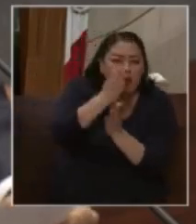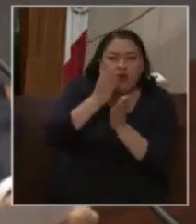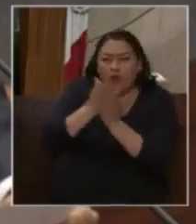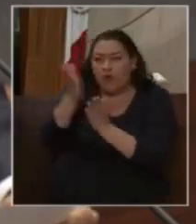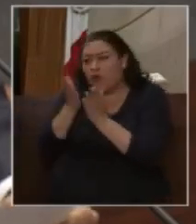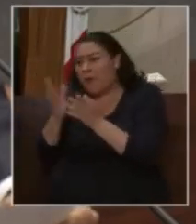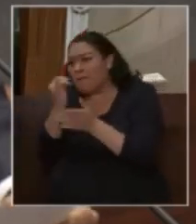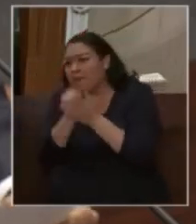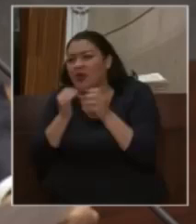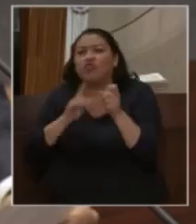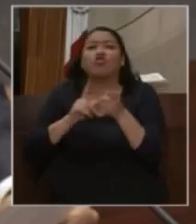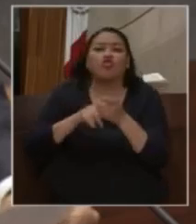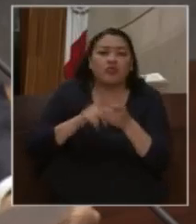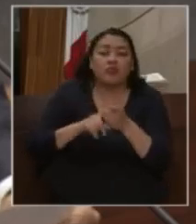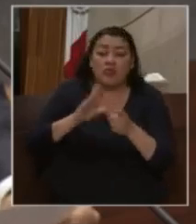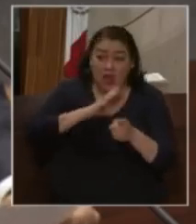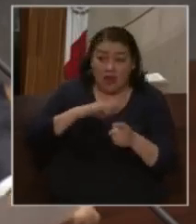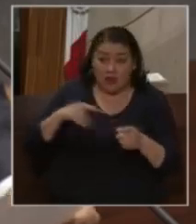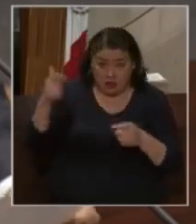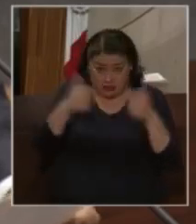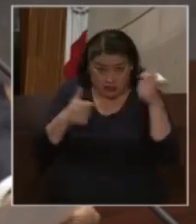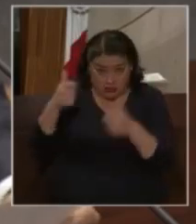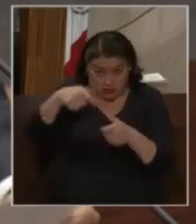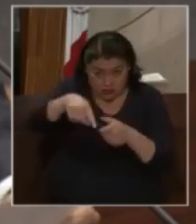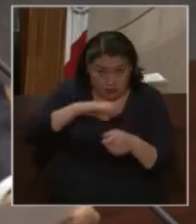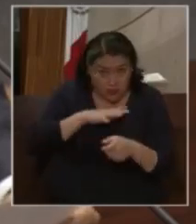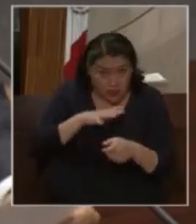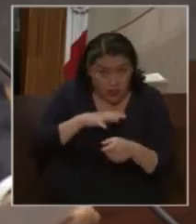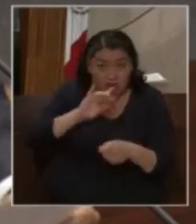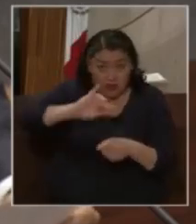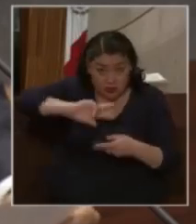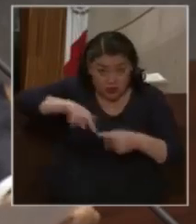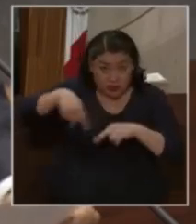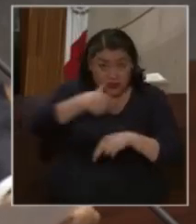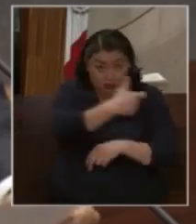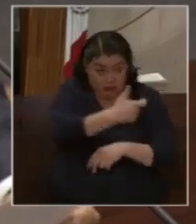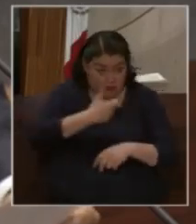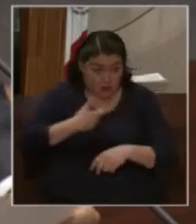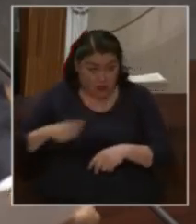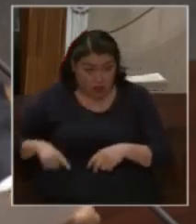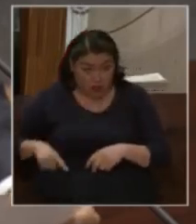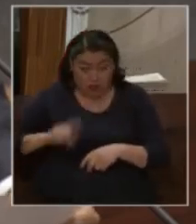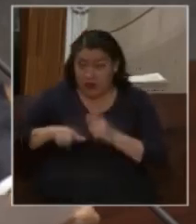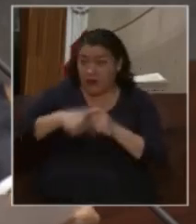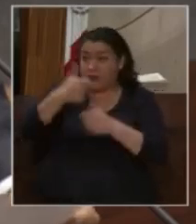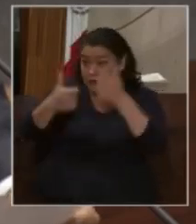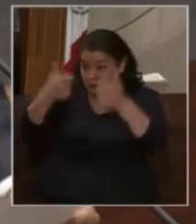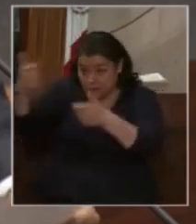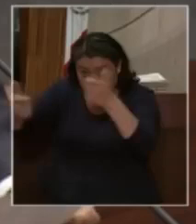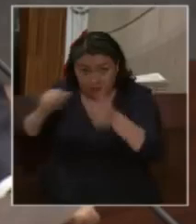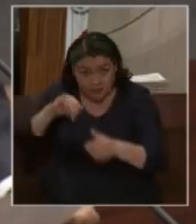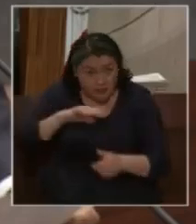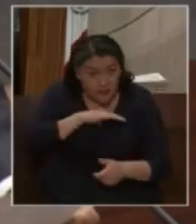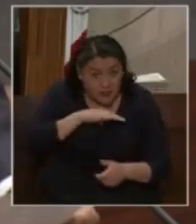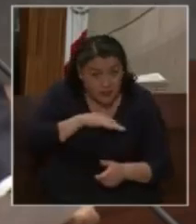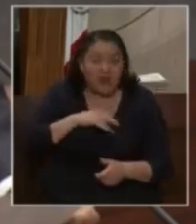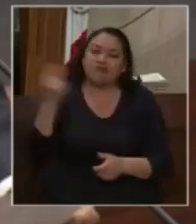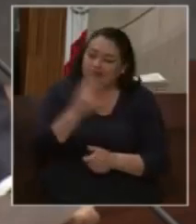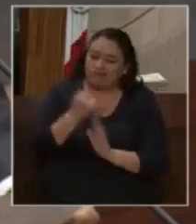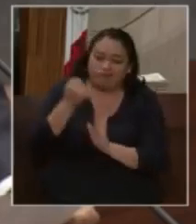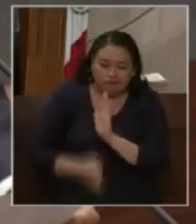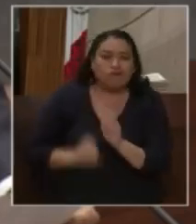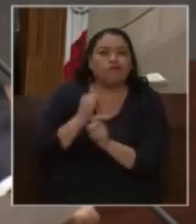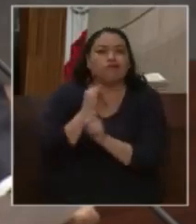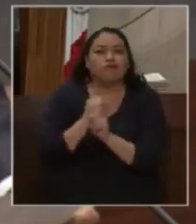para acreditar o desvirtuar la existencia de recursos públicos utilizados para los fines del fideicomiso o, en su caso, de